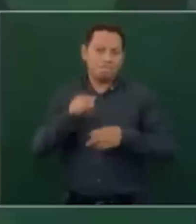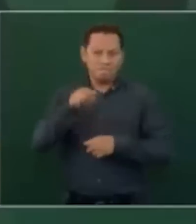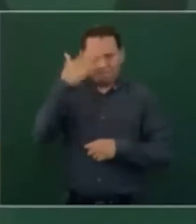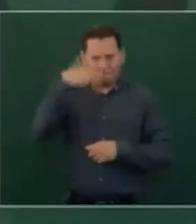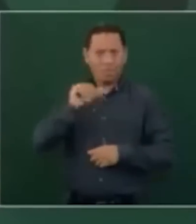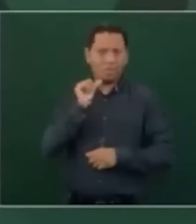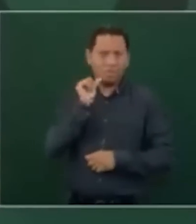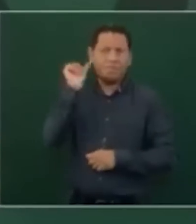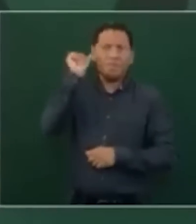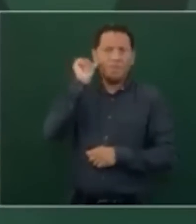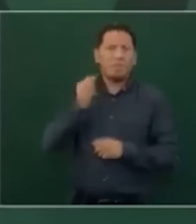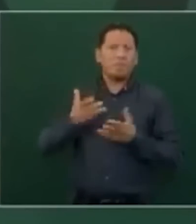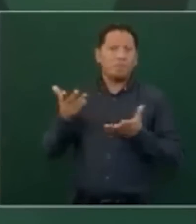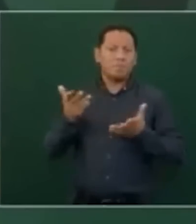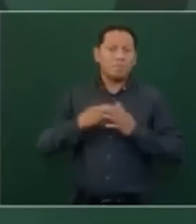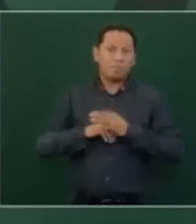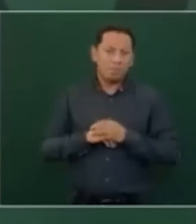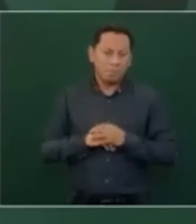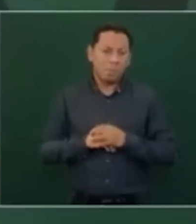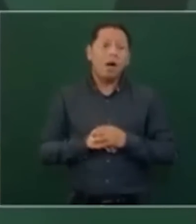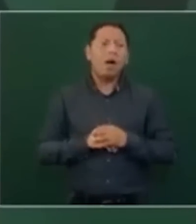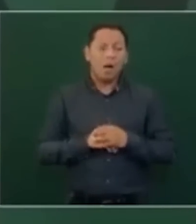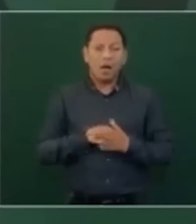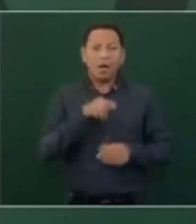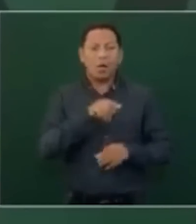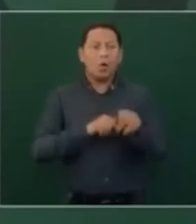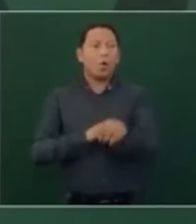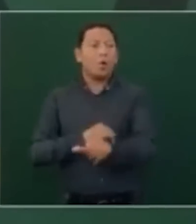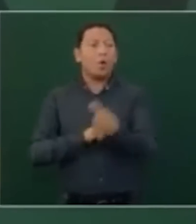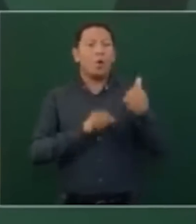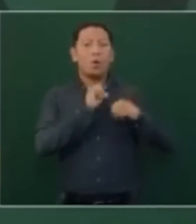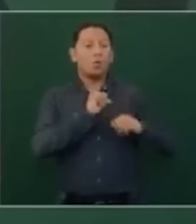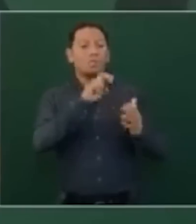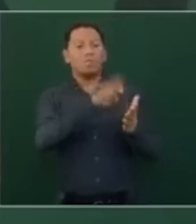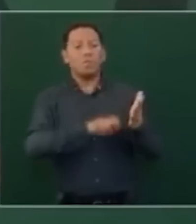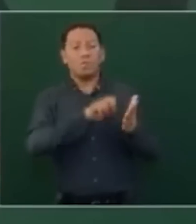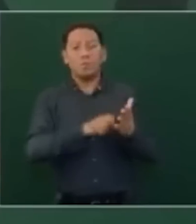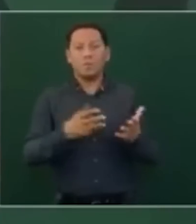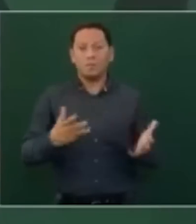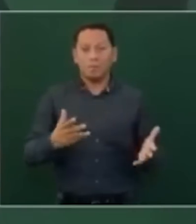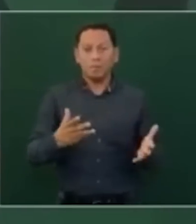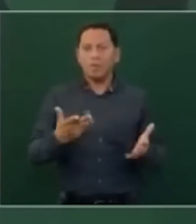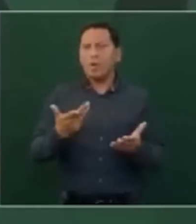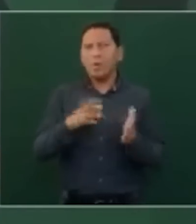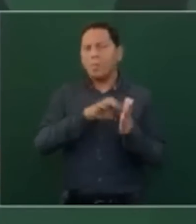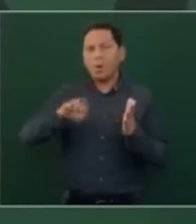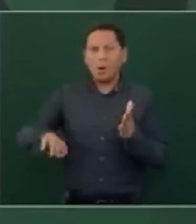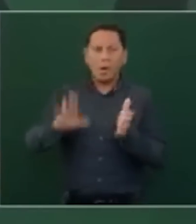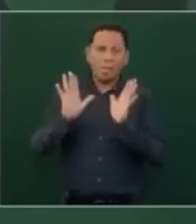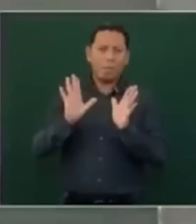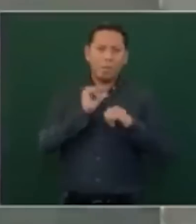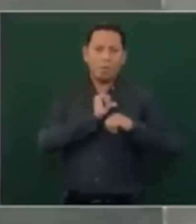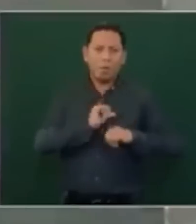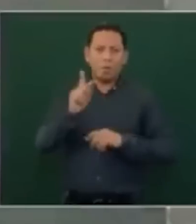fue corregirle la plana a otro poder. Es como si el poder